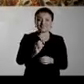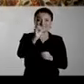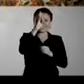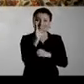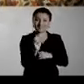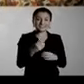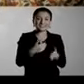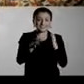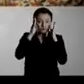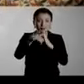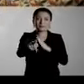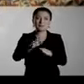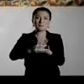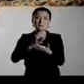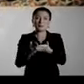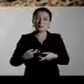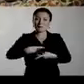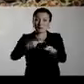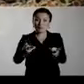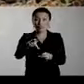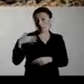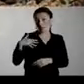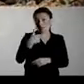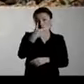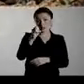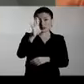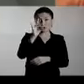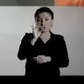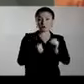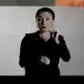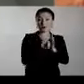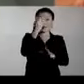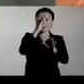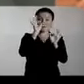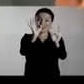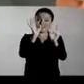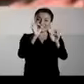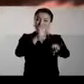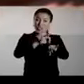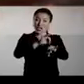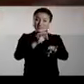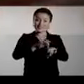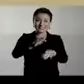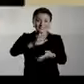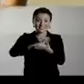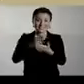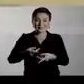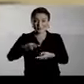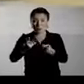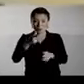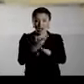en el sector público. Por eso que es tan importante que contemos con 750... nuevos especialistas en la salud pública, porque especialistas hay en